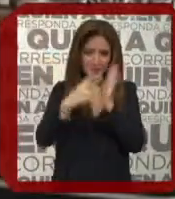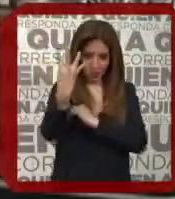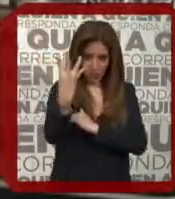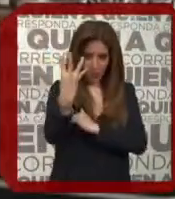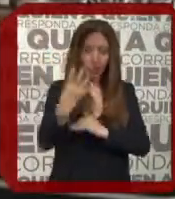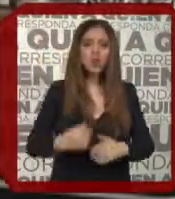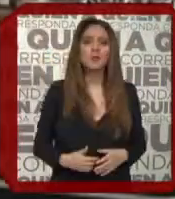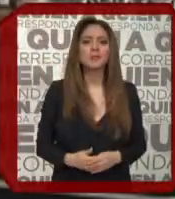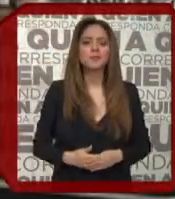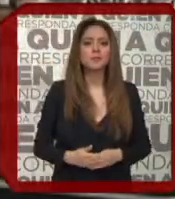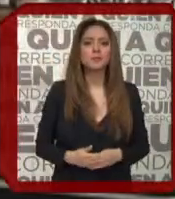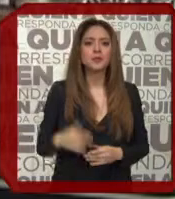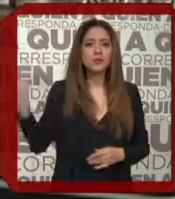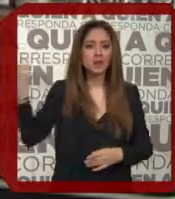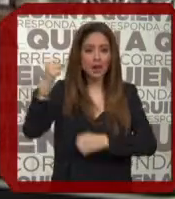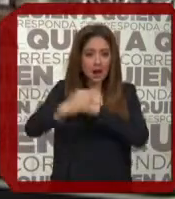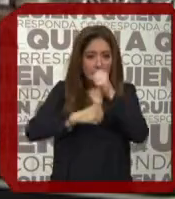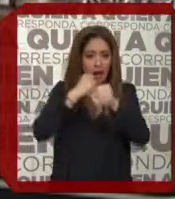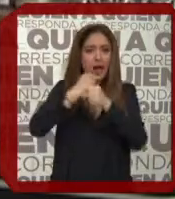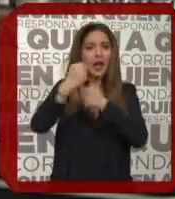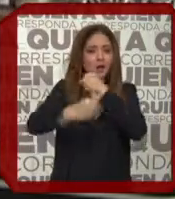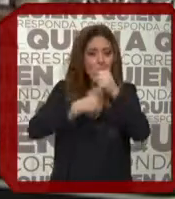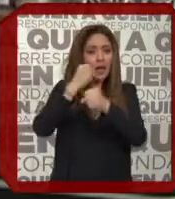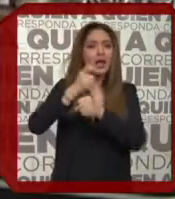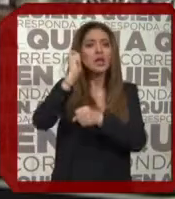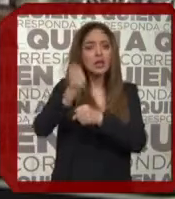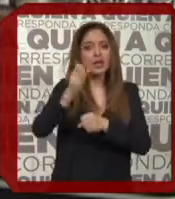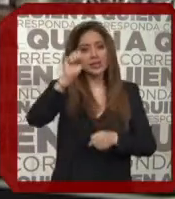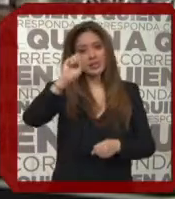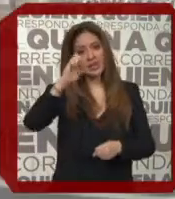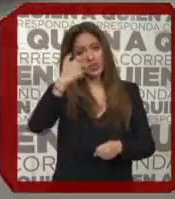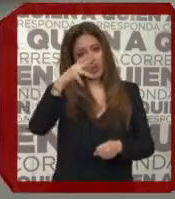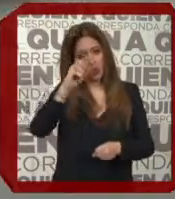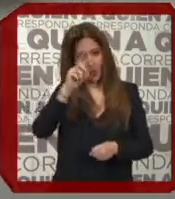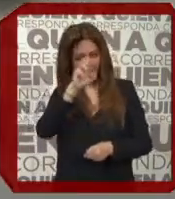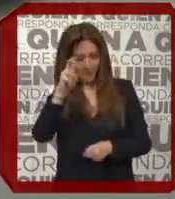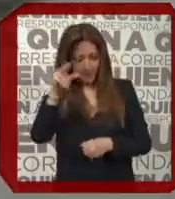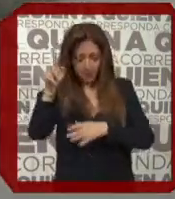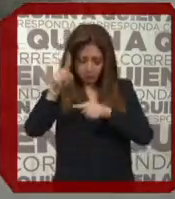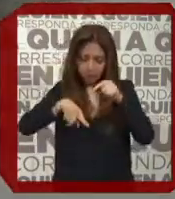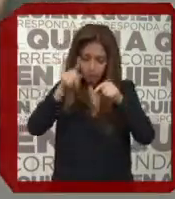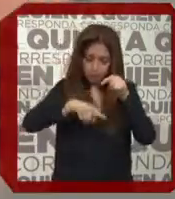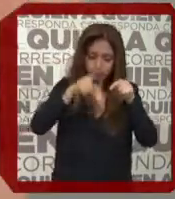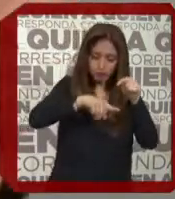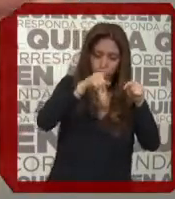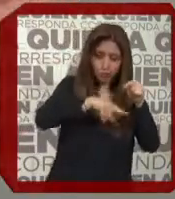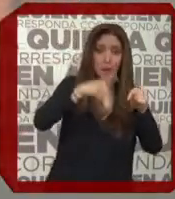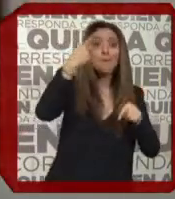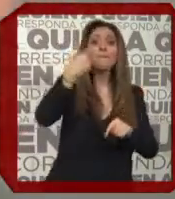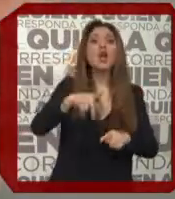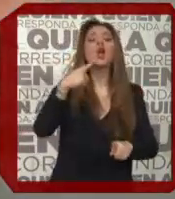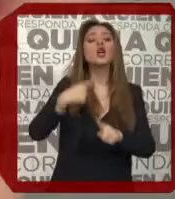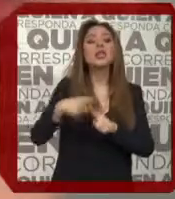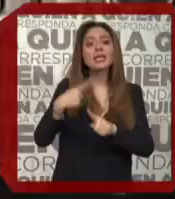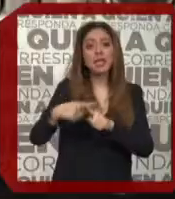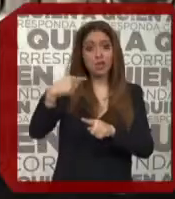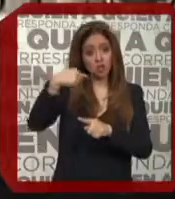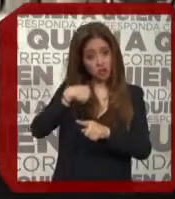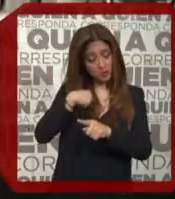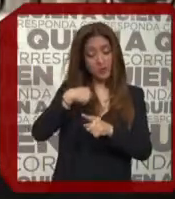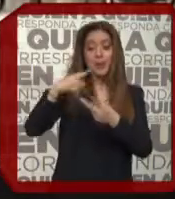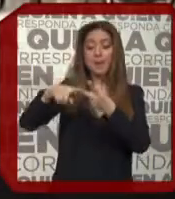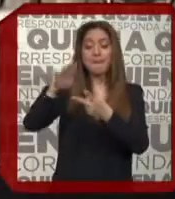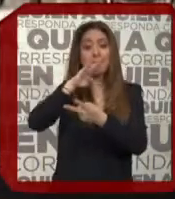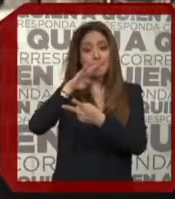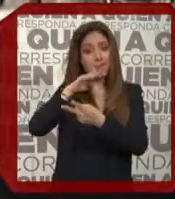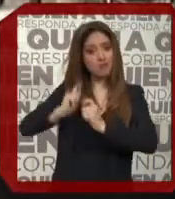estuvieron descontando un seguro de gastos médicos, bueno, un seguro de vida. Selene asegura que las beneficiarias eran ella y su madre, Rosa